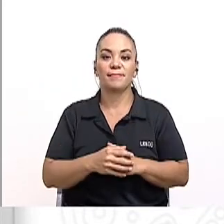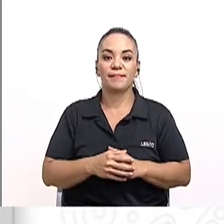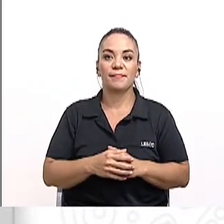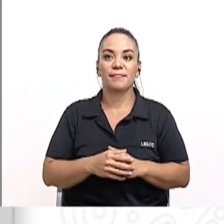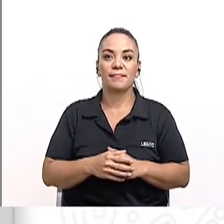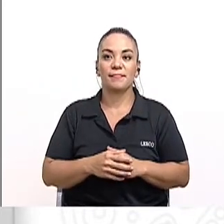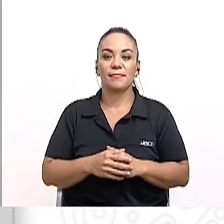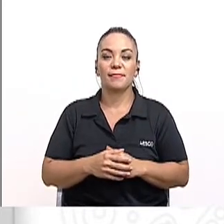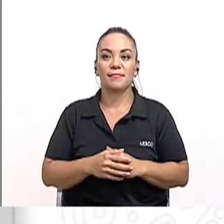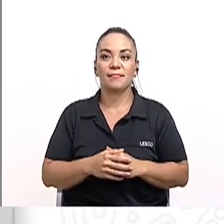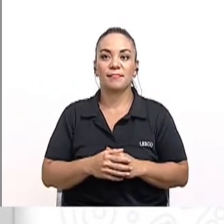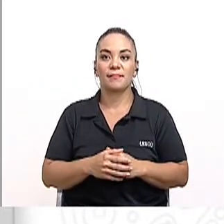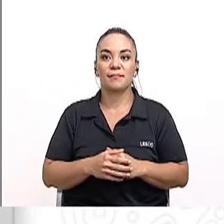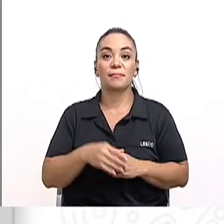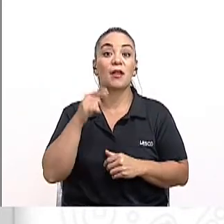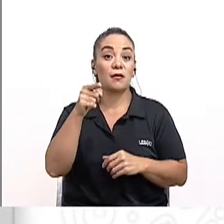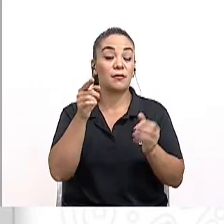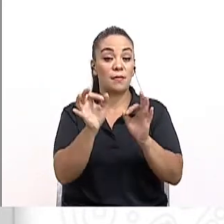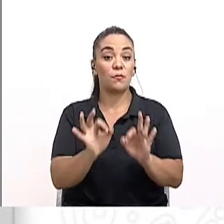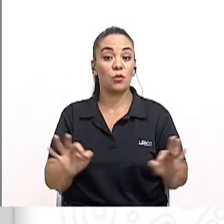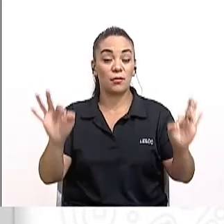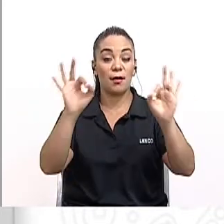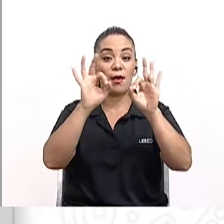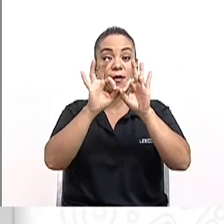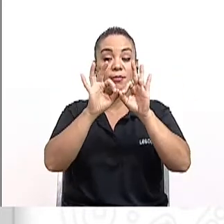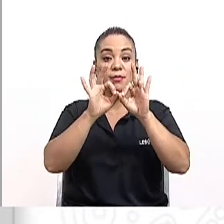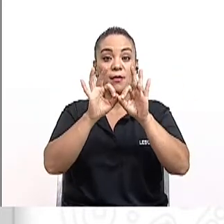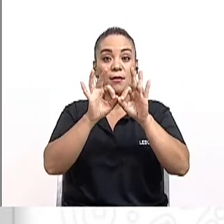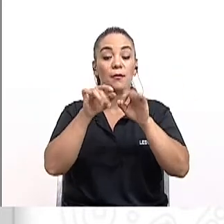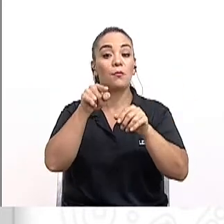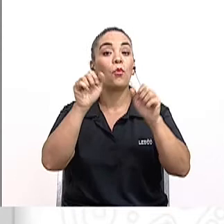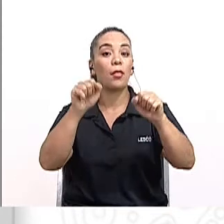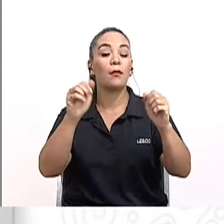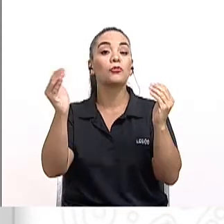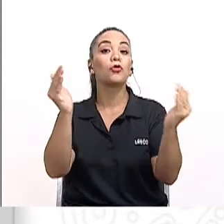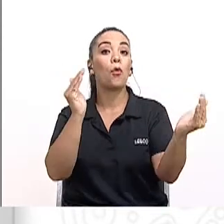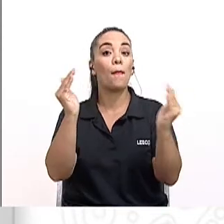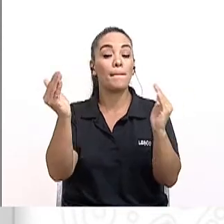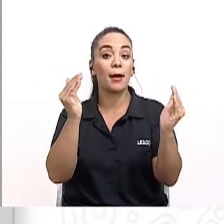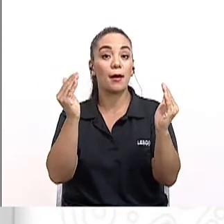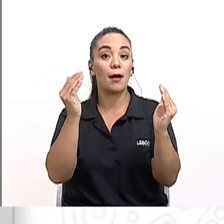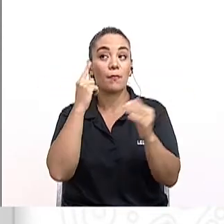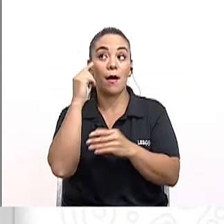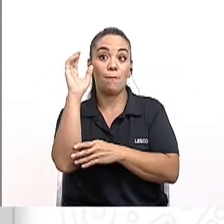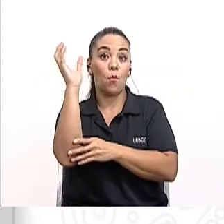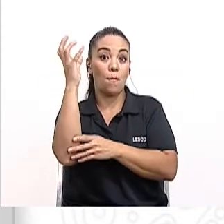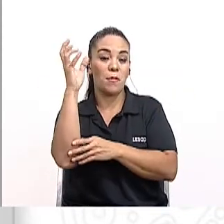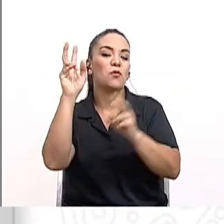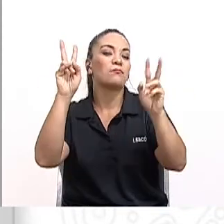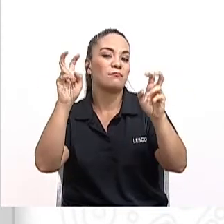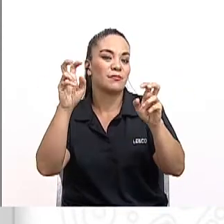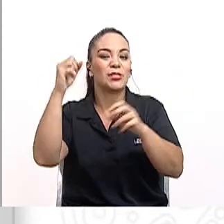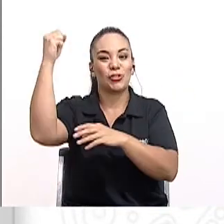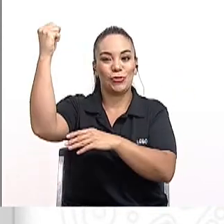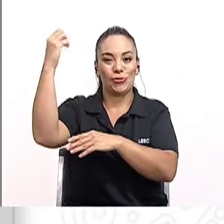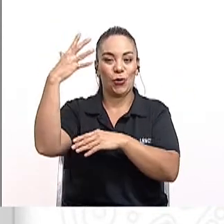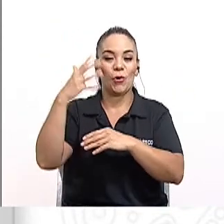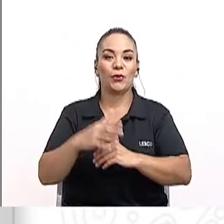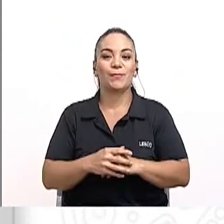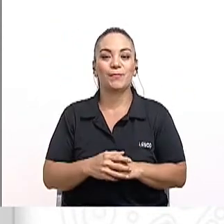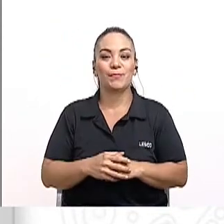Esto tiene relevancia porque podríamos comparar este bombillo con el Sol, y además también